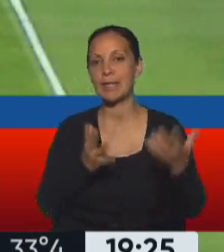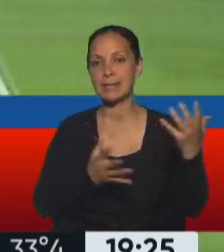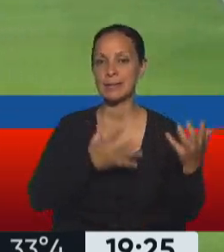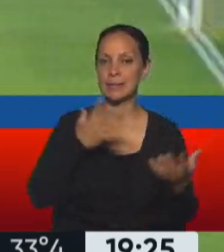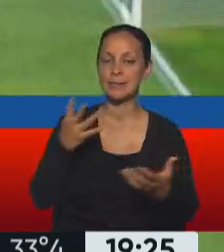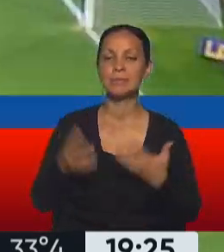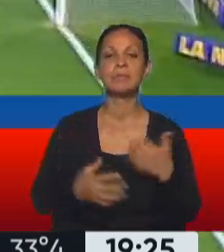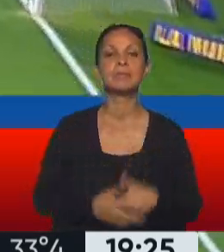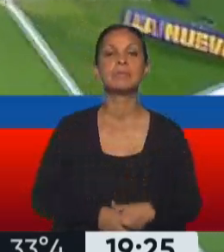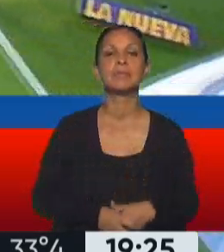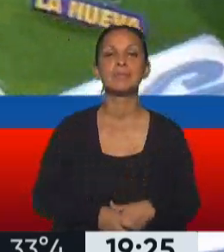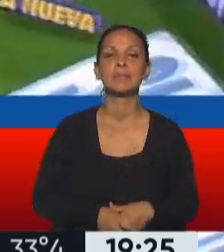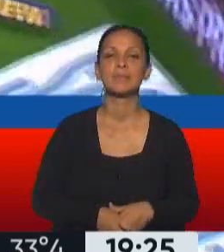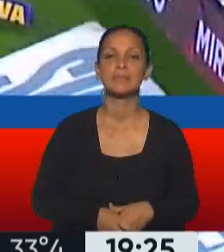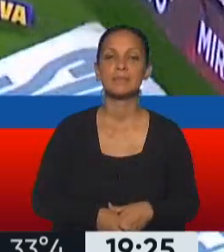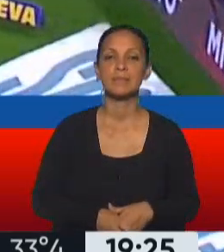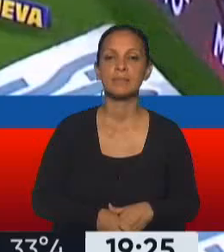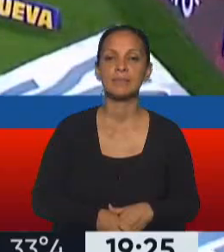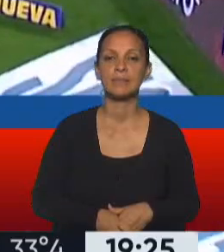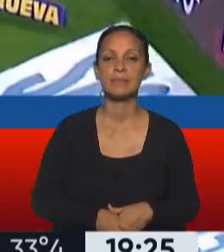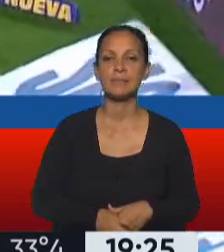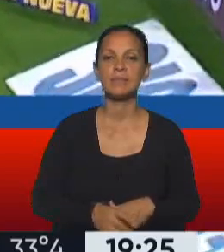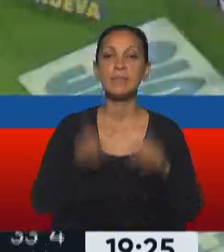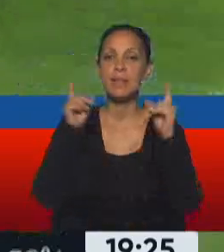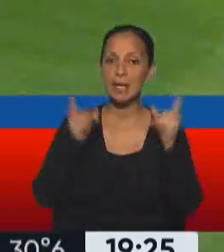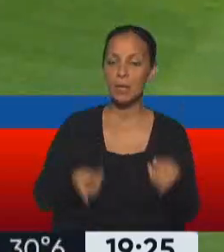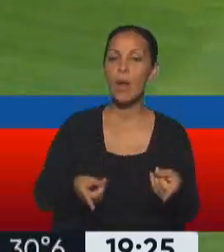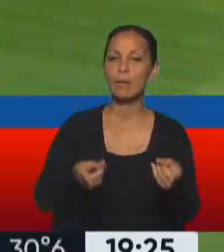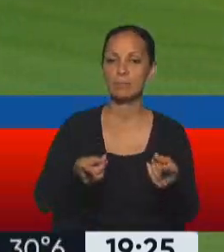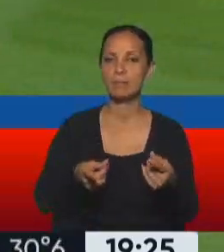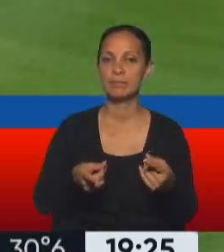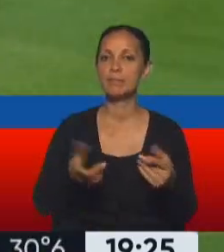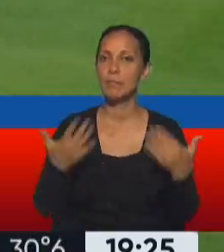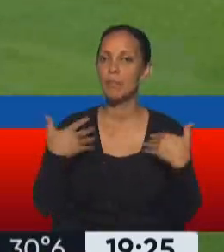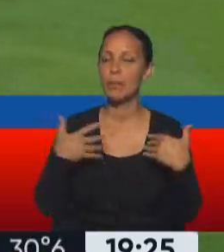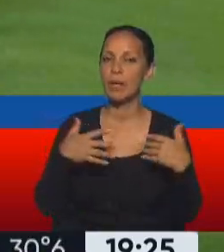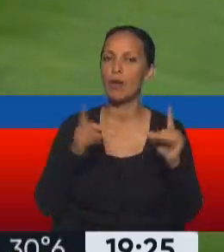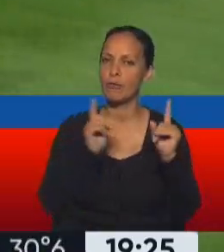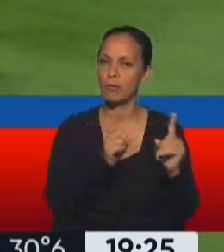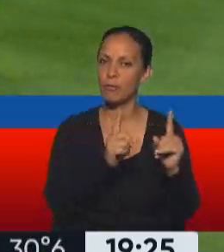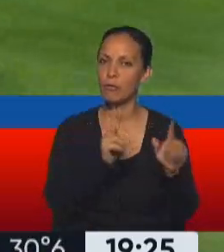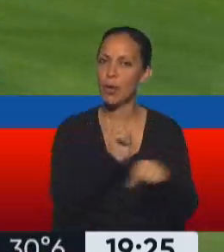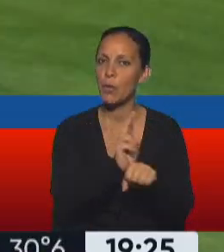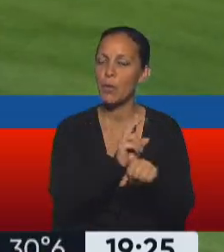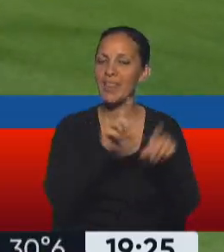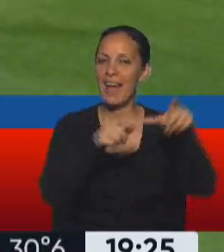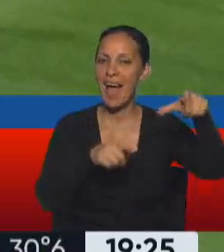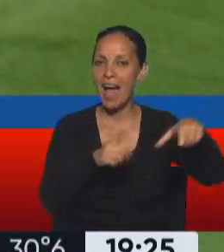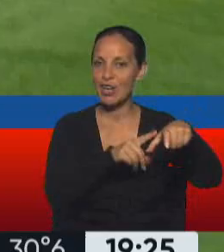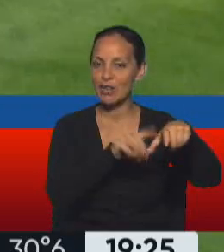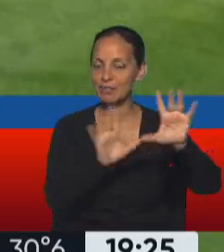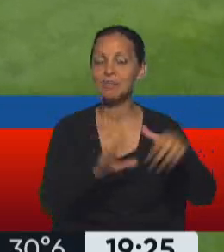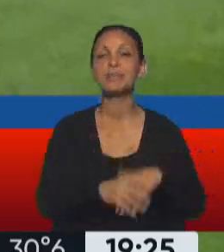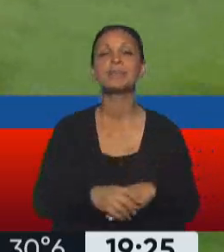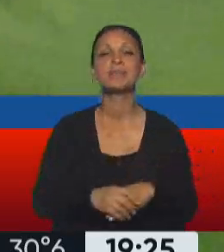pero en esta ocasión pudo mantener el arco en cero. Y si hablamos de una jugada, también